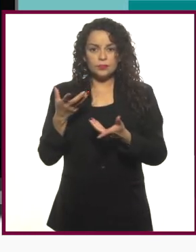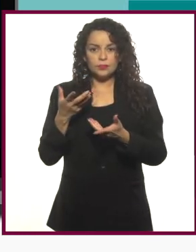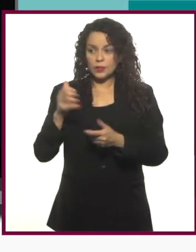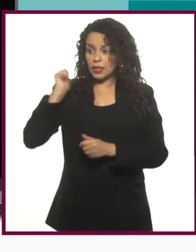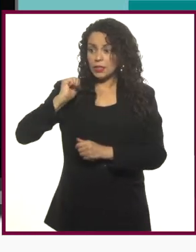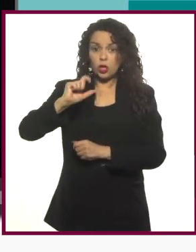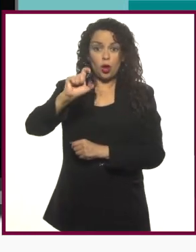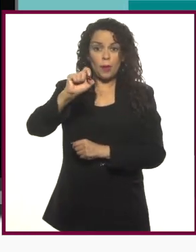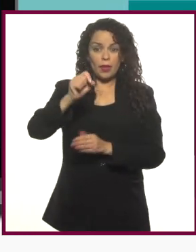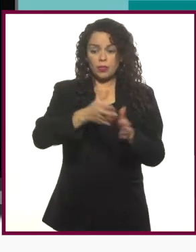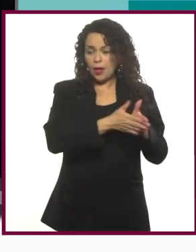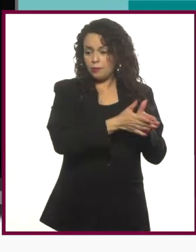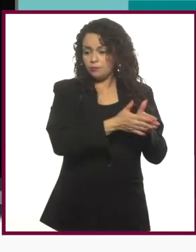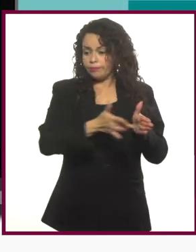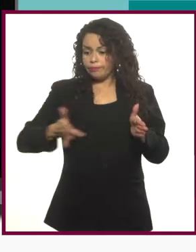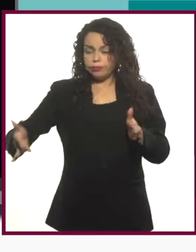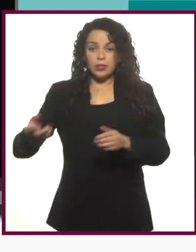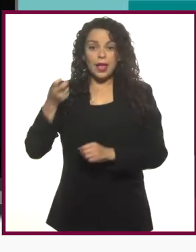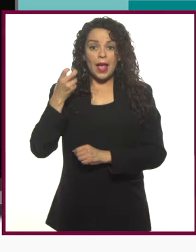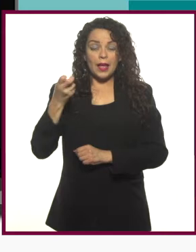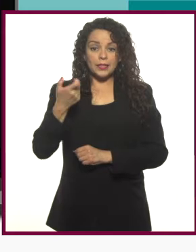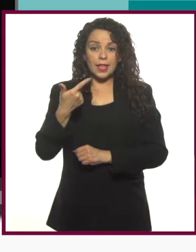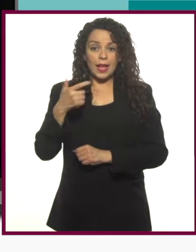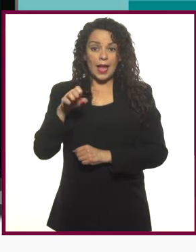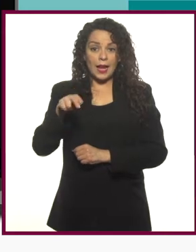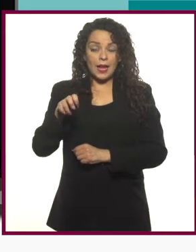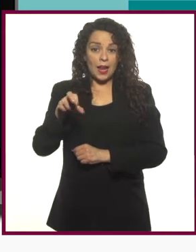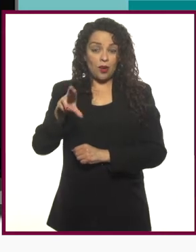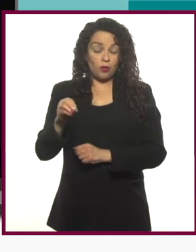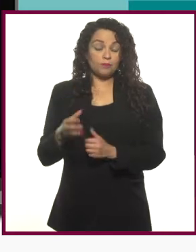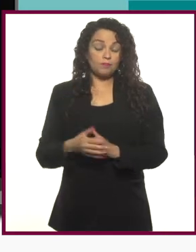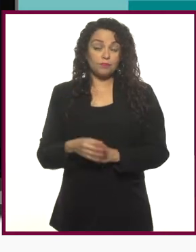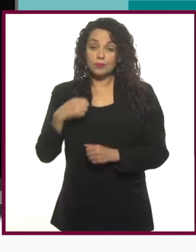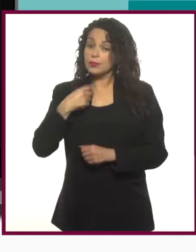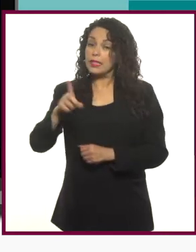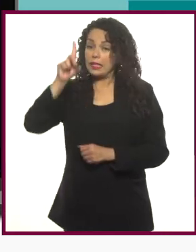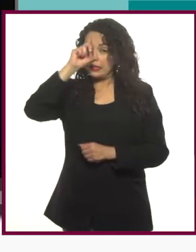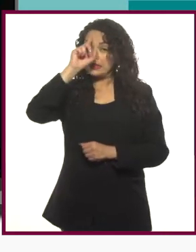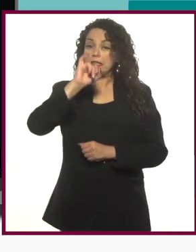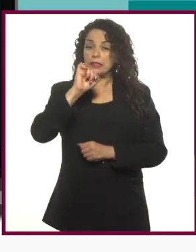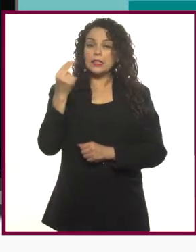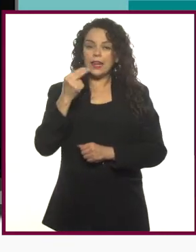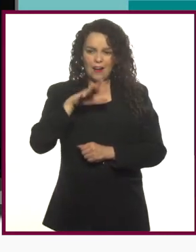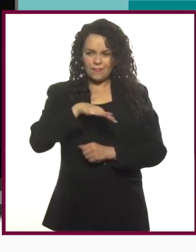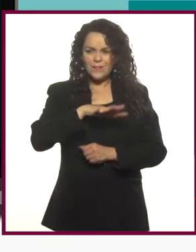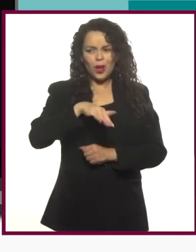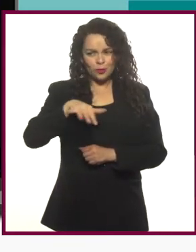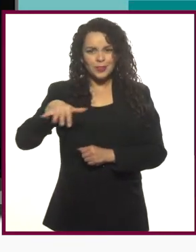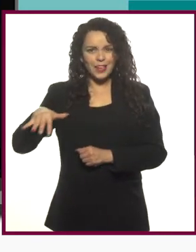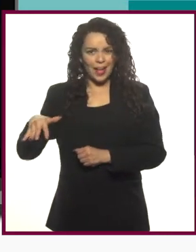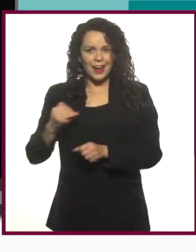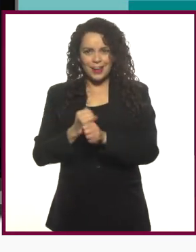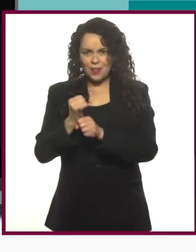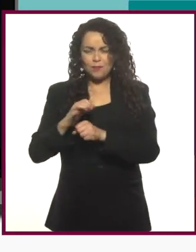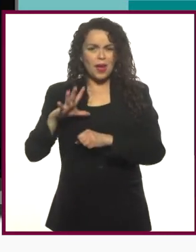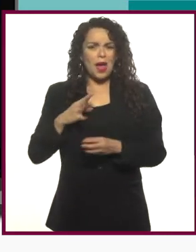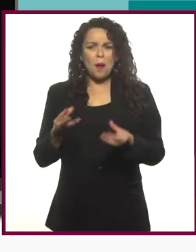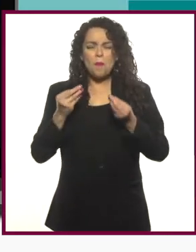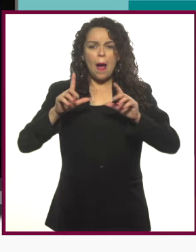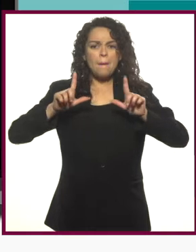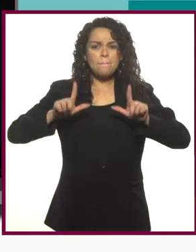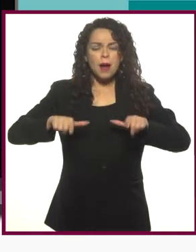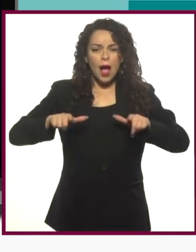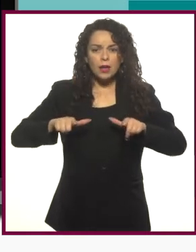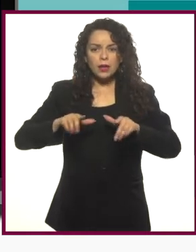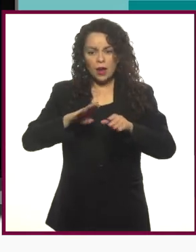digamos, durante todo el siglo XX, del trabajo de estos géneros, y entonces yo sí recomiendo mucho la búsqueda. Hay